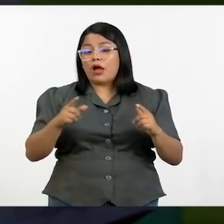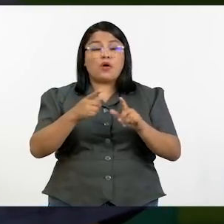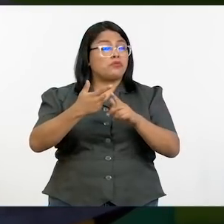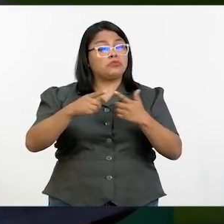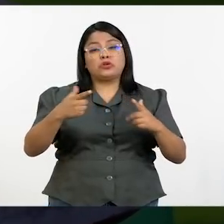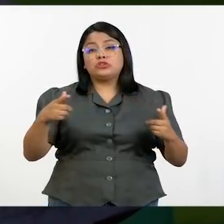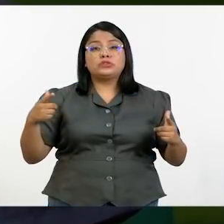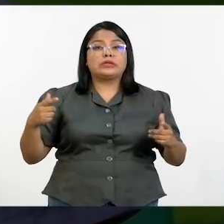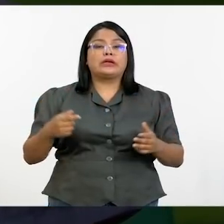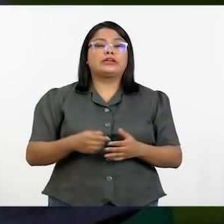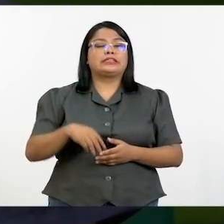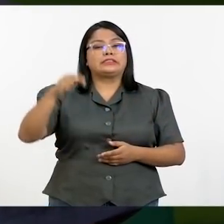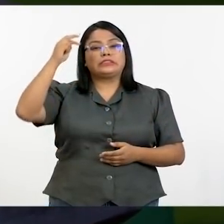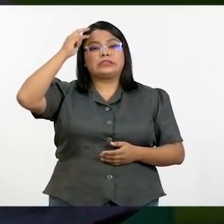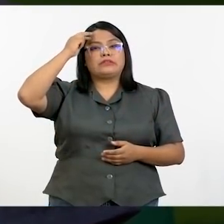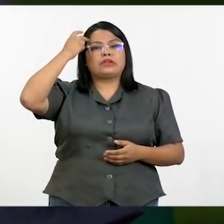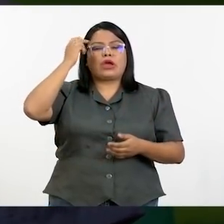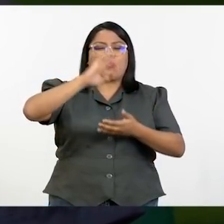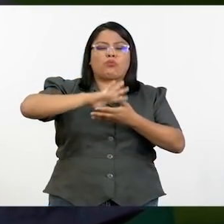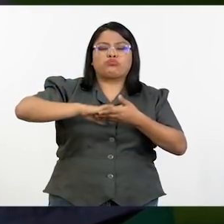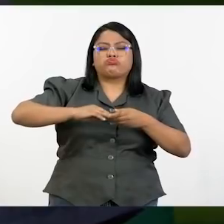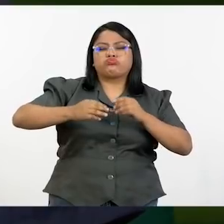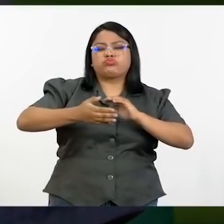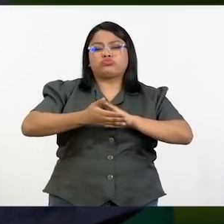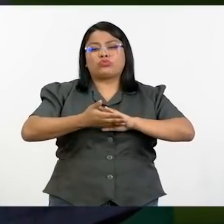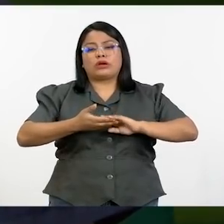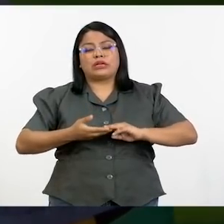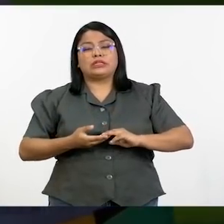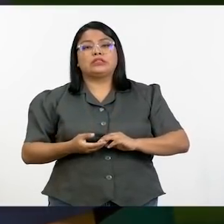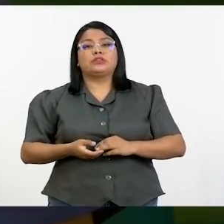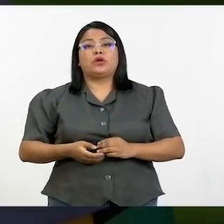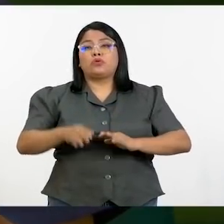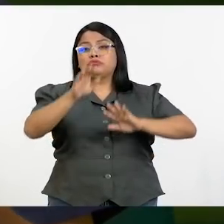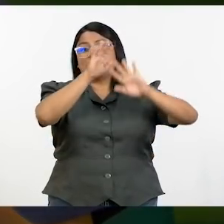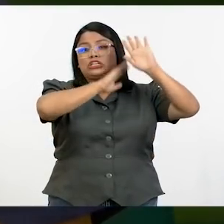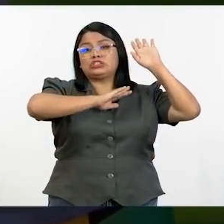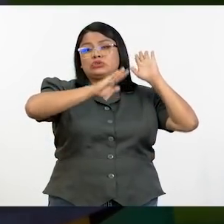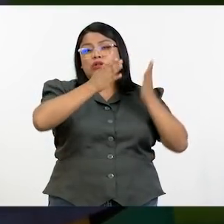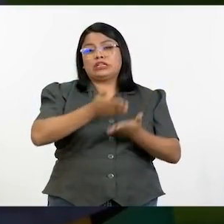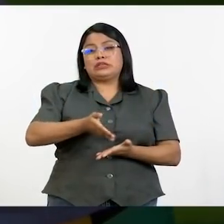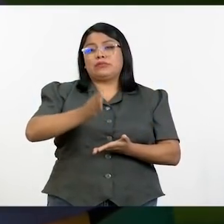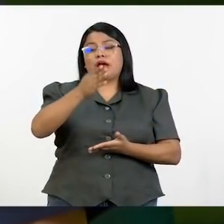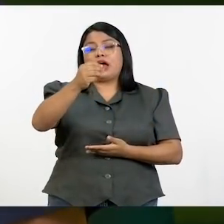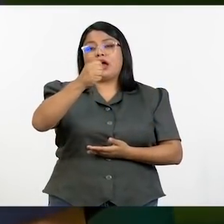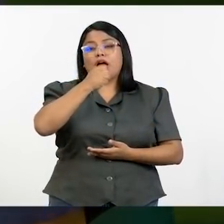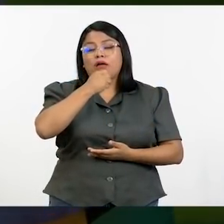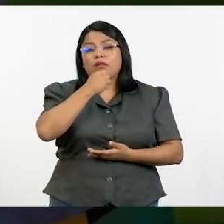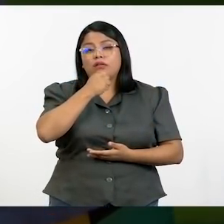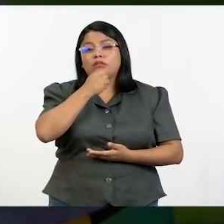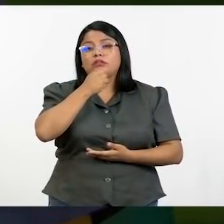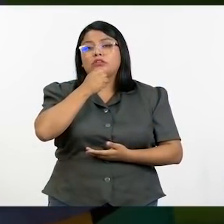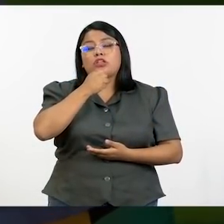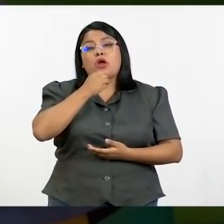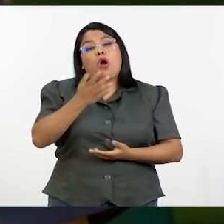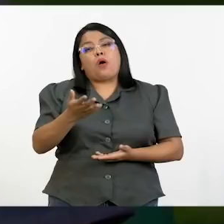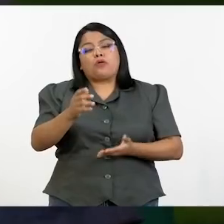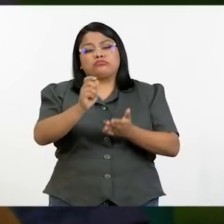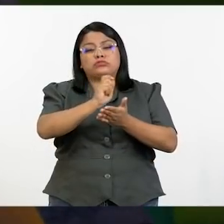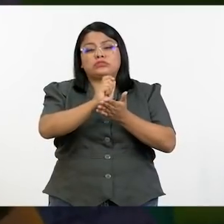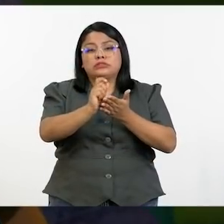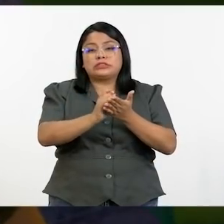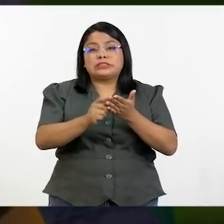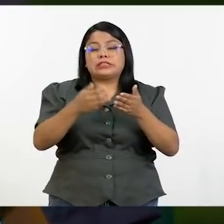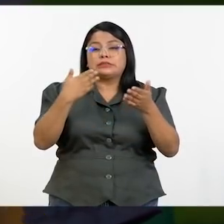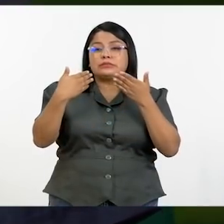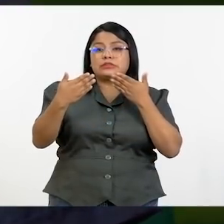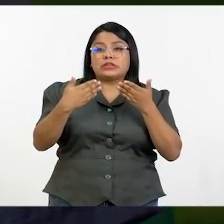literarios como no literarios, es decir, que puede ser un cuento, una fábula, o puede ser una noticia, un texto argumentativo. También pueden